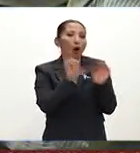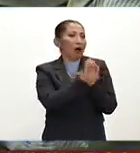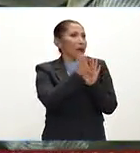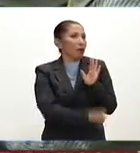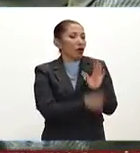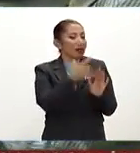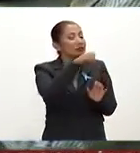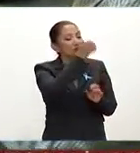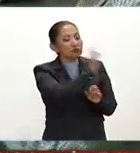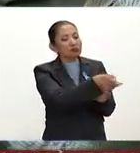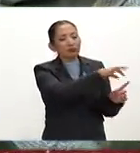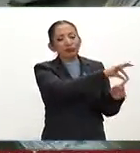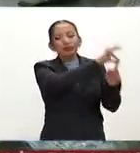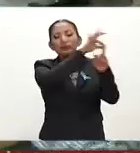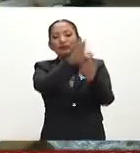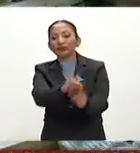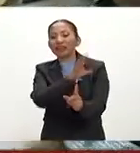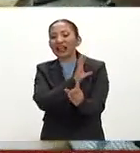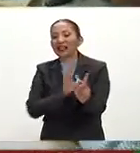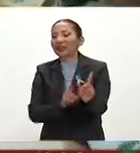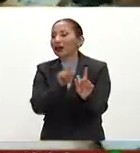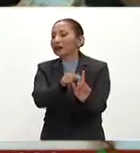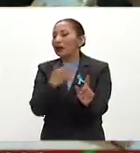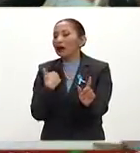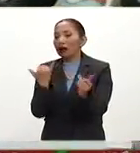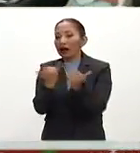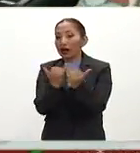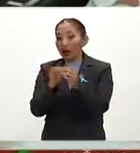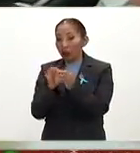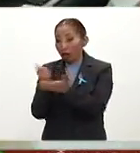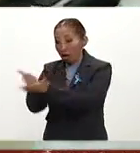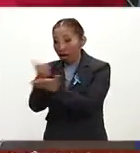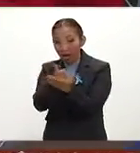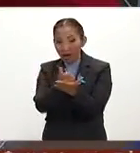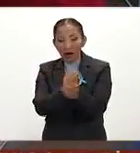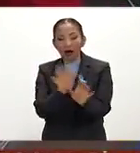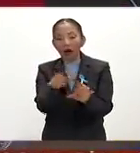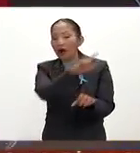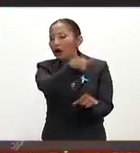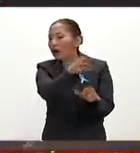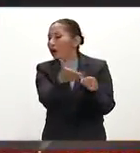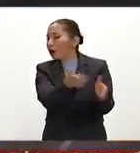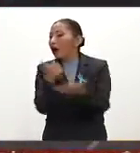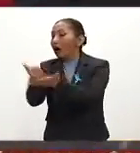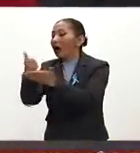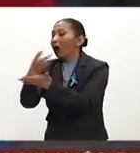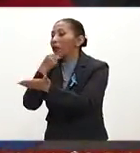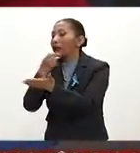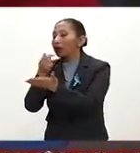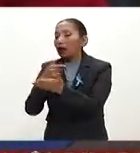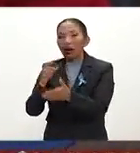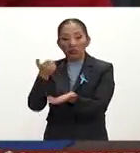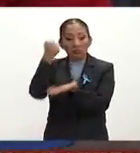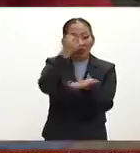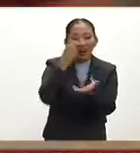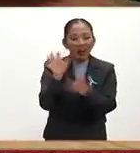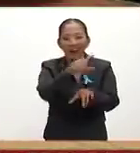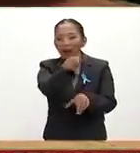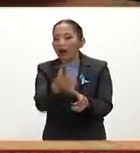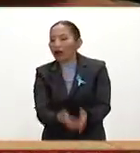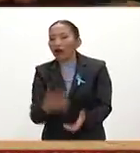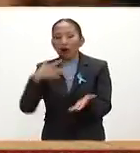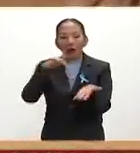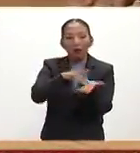postuladas, no reciben los mismos beneficios en igualdad de circunstancias. Por ejemplo, no les dan los recursos, no se les da